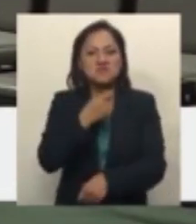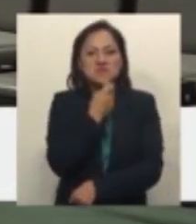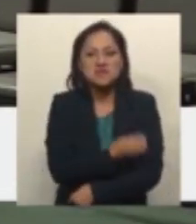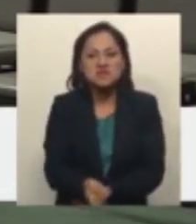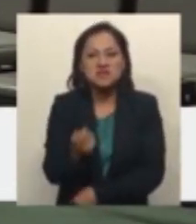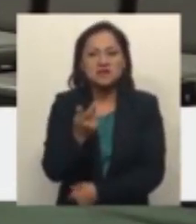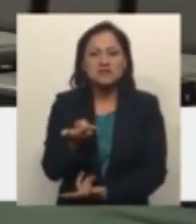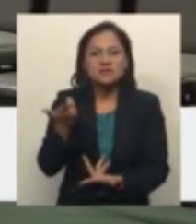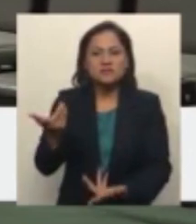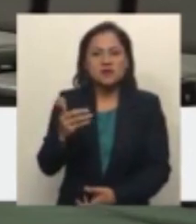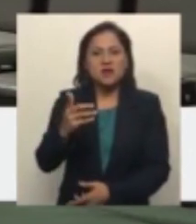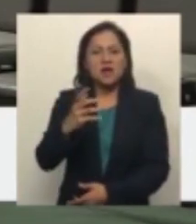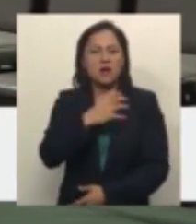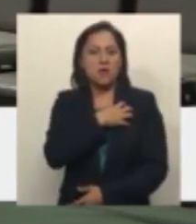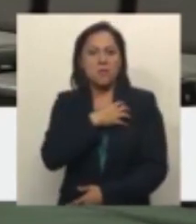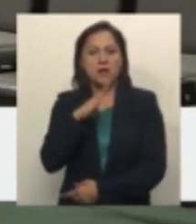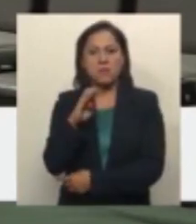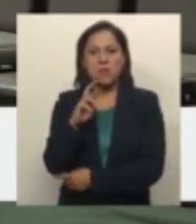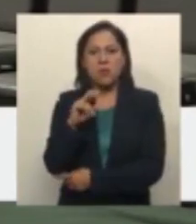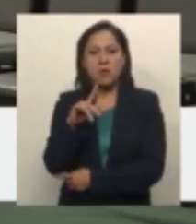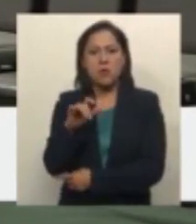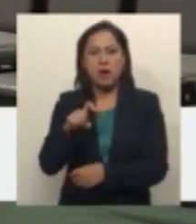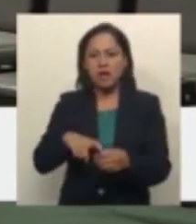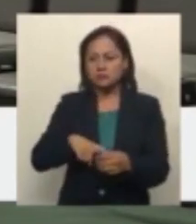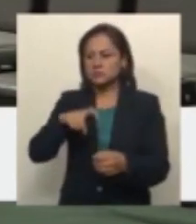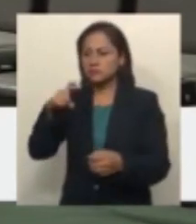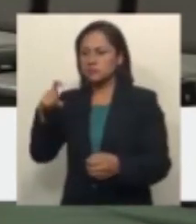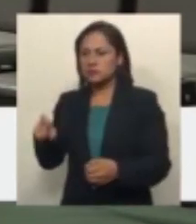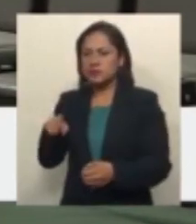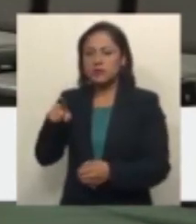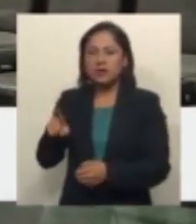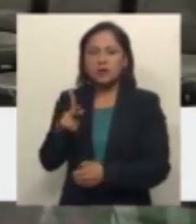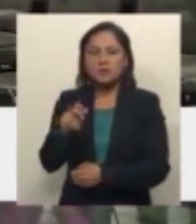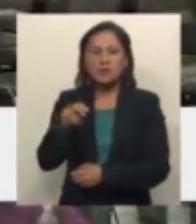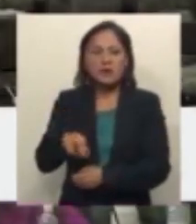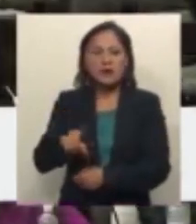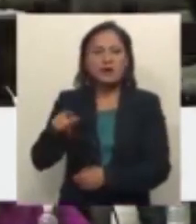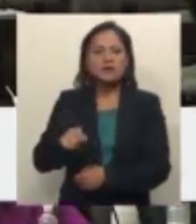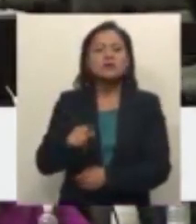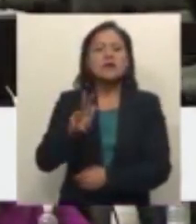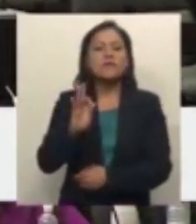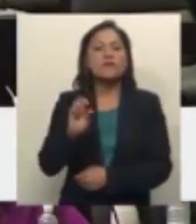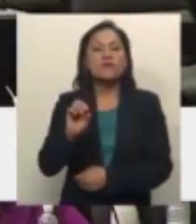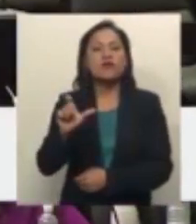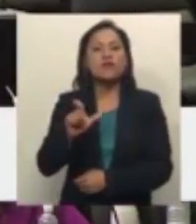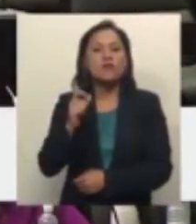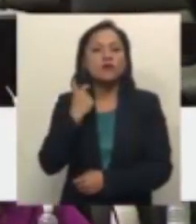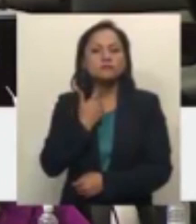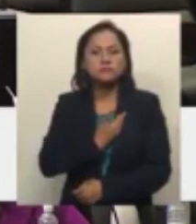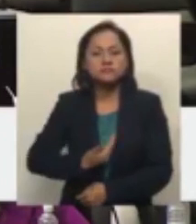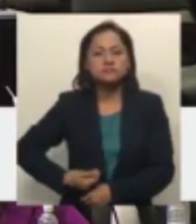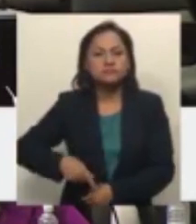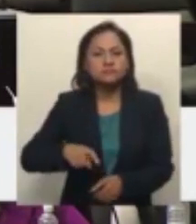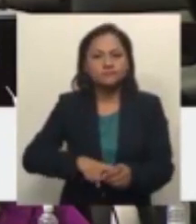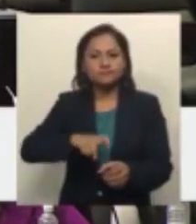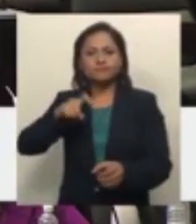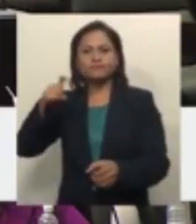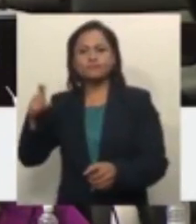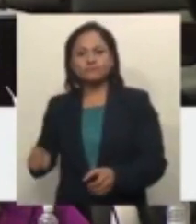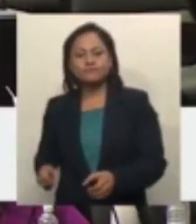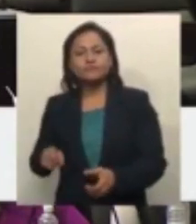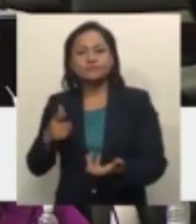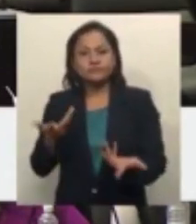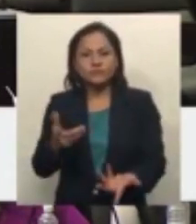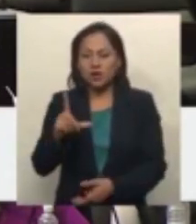comandante Borola se salió de Acción Nacional? Hasta el cabeza hueca de Fox se salió de Acción Nacional. Bueno, hasta Lozano se